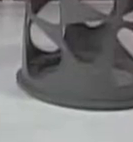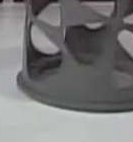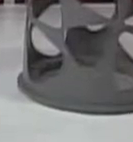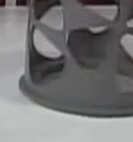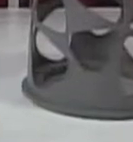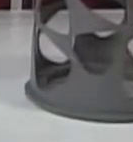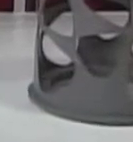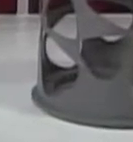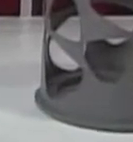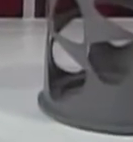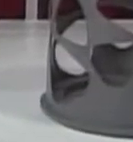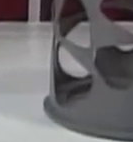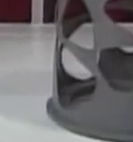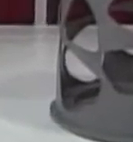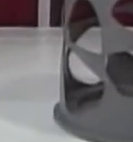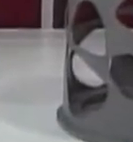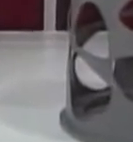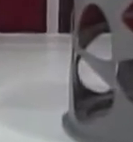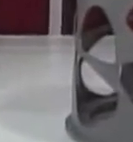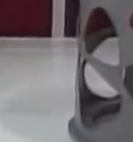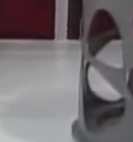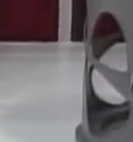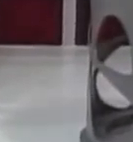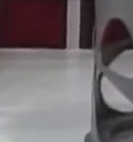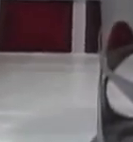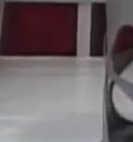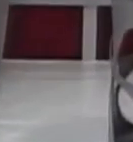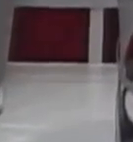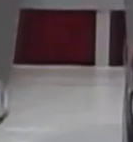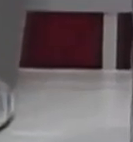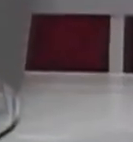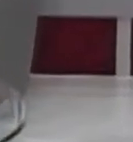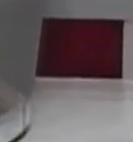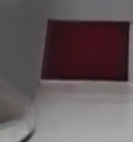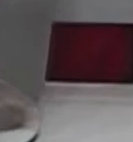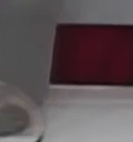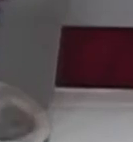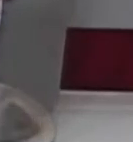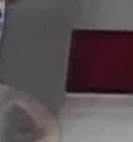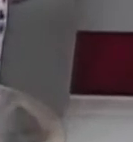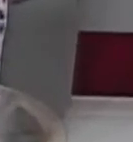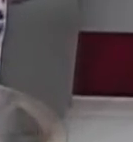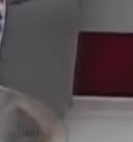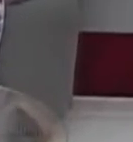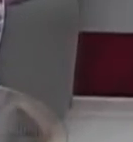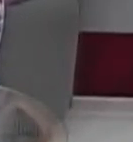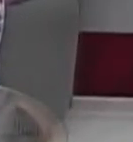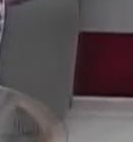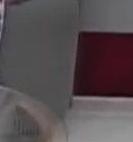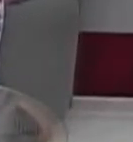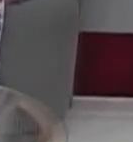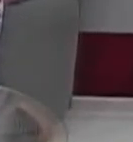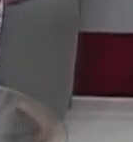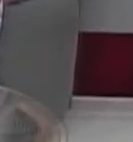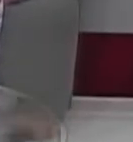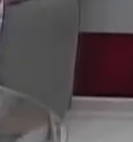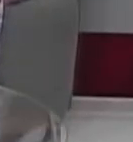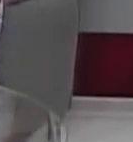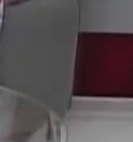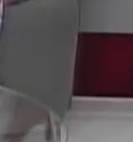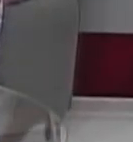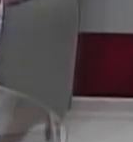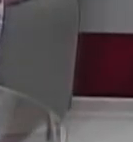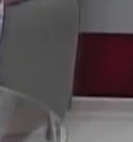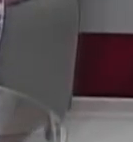Un guiso a base de granos tiernos y pescado seco que se prepara en Ecuador durante la cuaresma. El Viernes Santo es el día de su